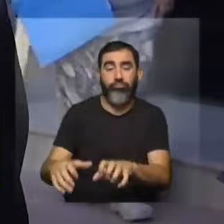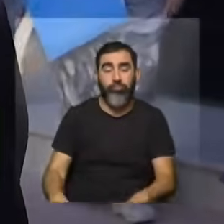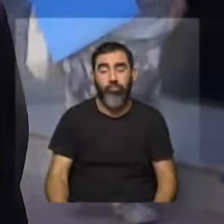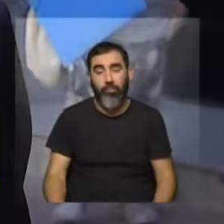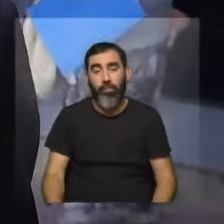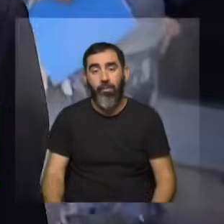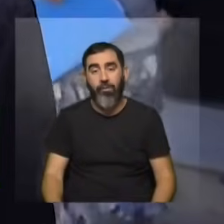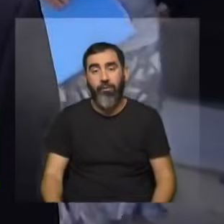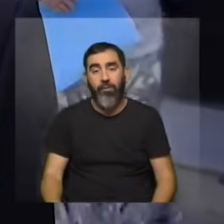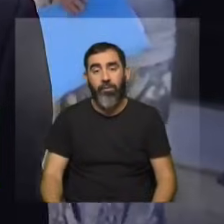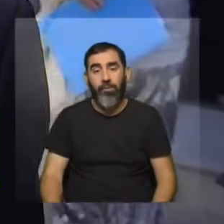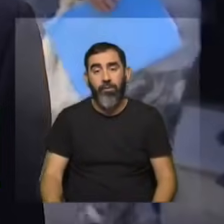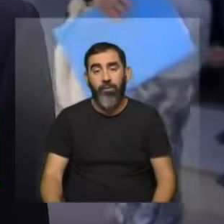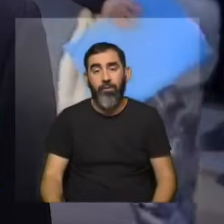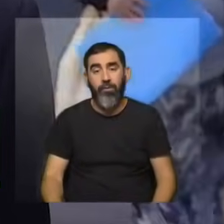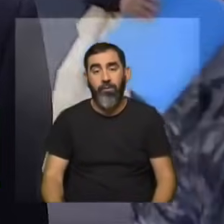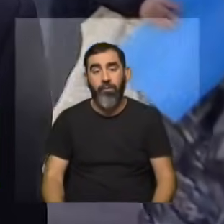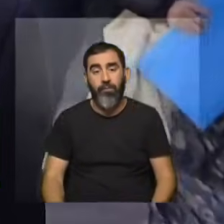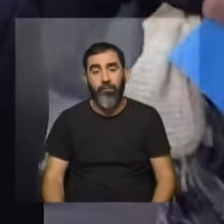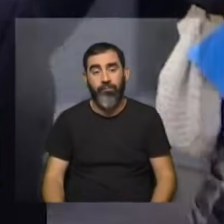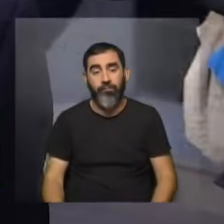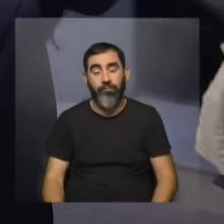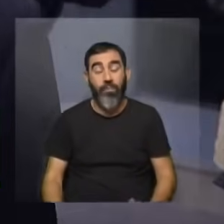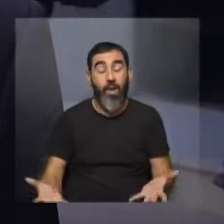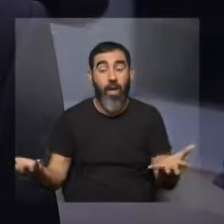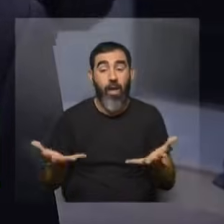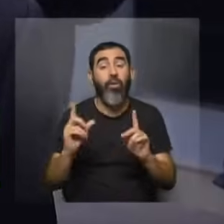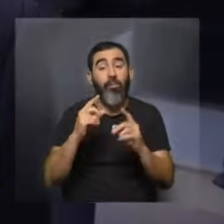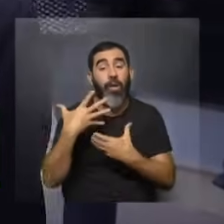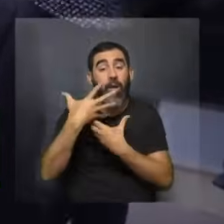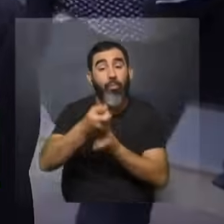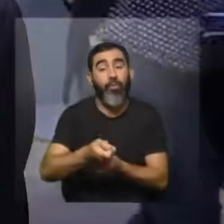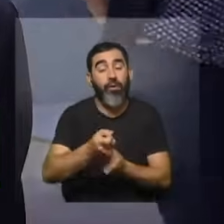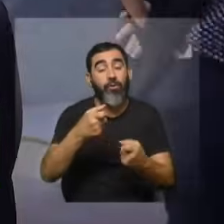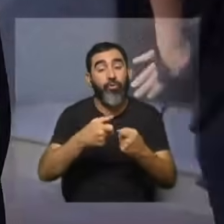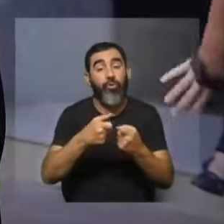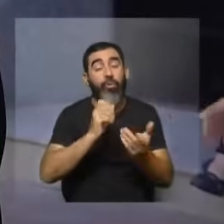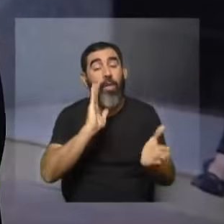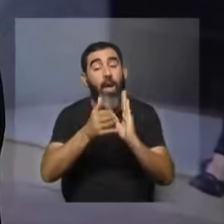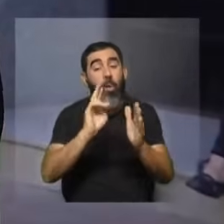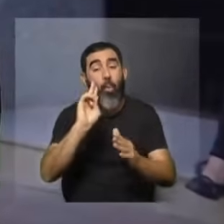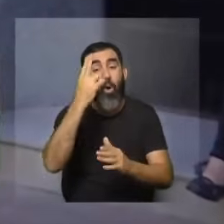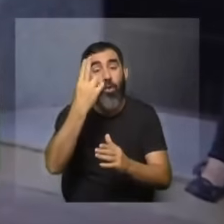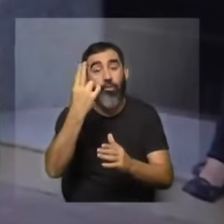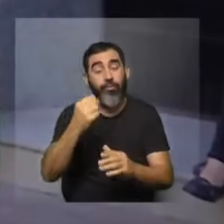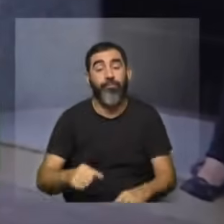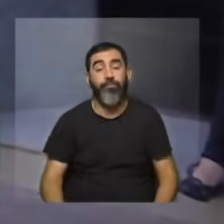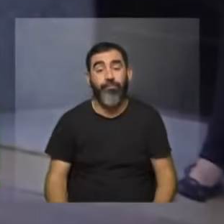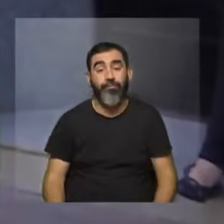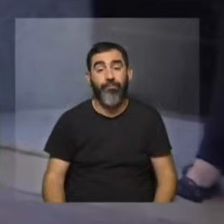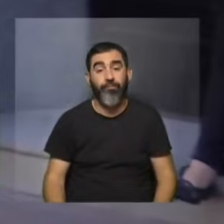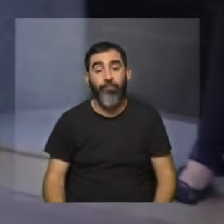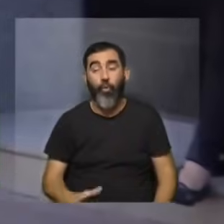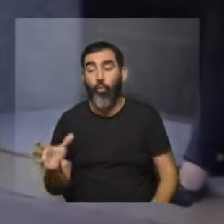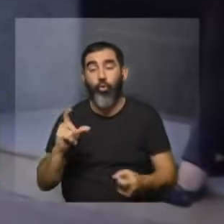no da cuenta de esto. Efectivamente, ahora se han adherido también la Asociación de Magistrados del Uruguay. Todos